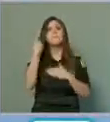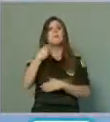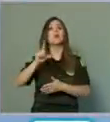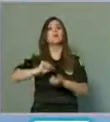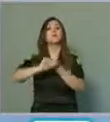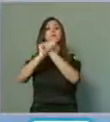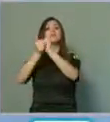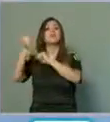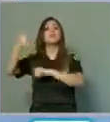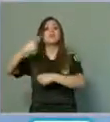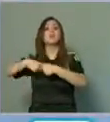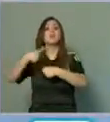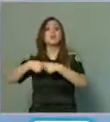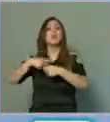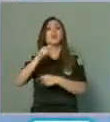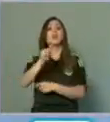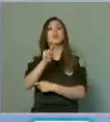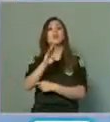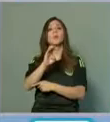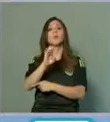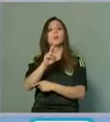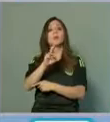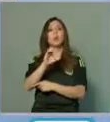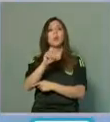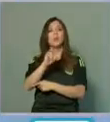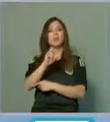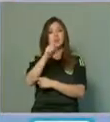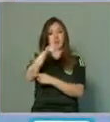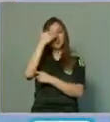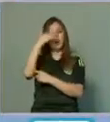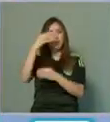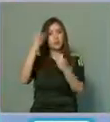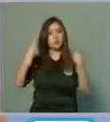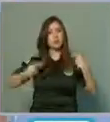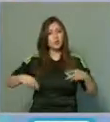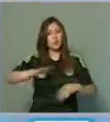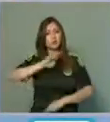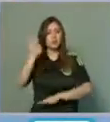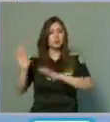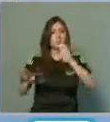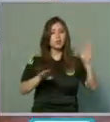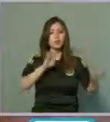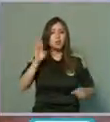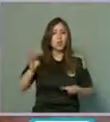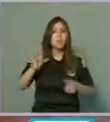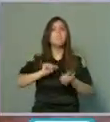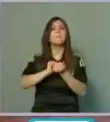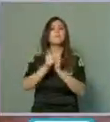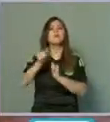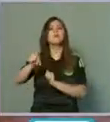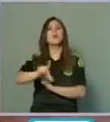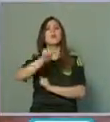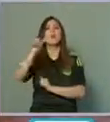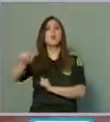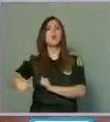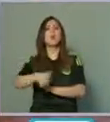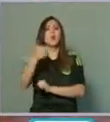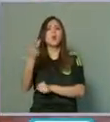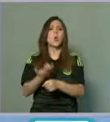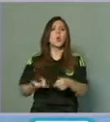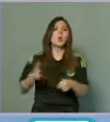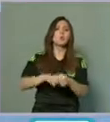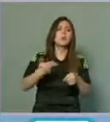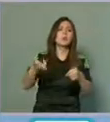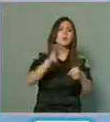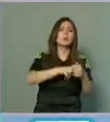cobró tantas vidas a finales del siglo XIX, y muchos años estuvo enfermo, muchos años hizo curas en diferentes hospitales de todo el